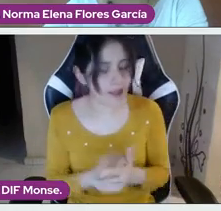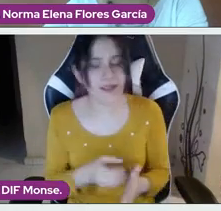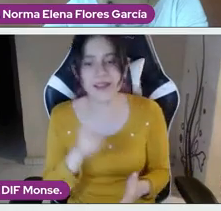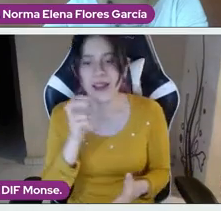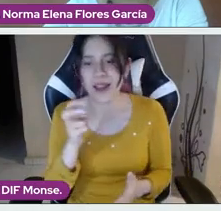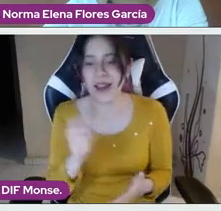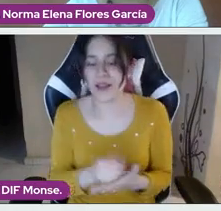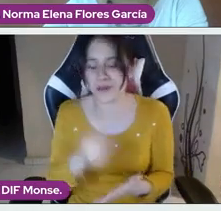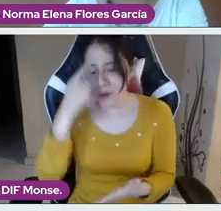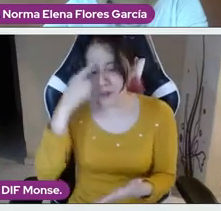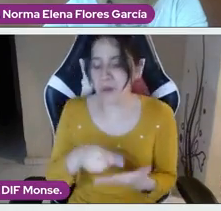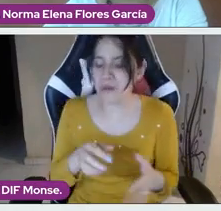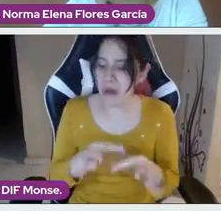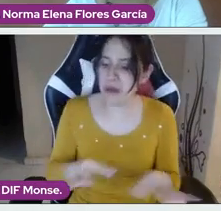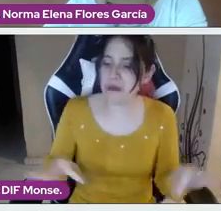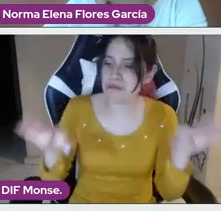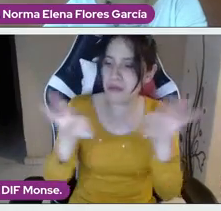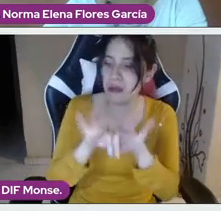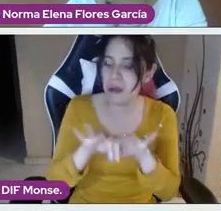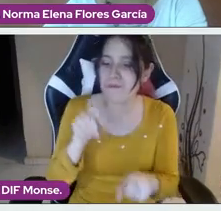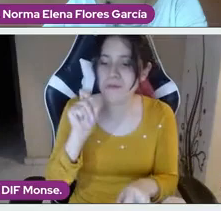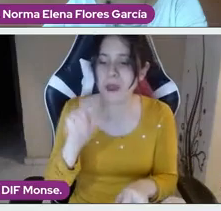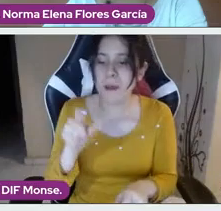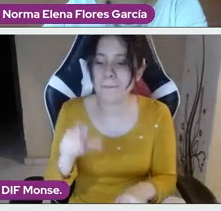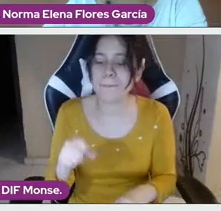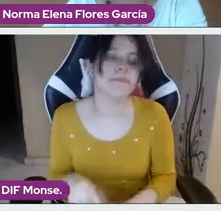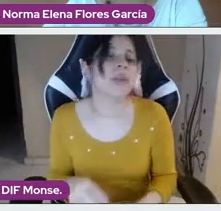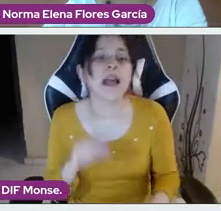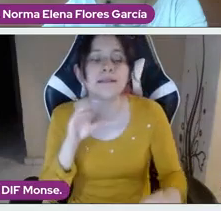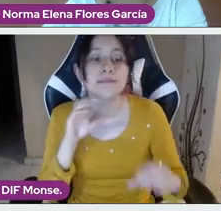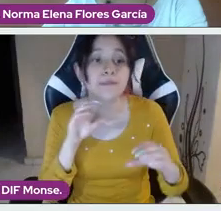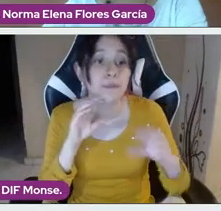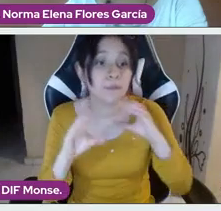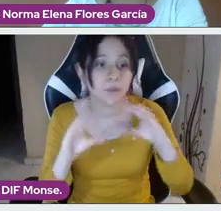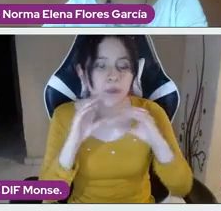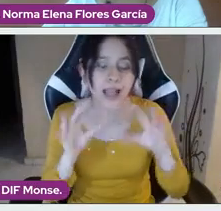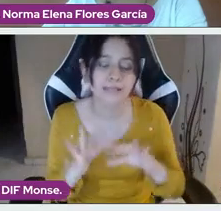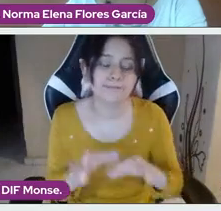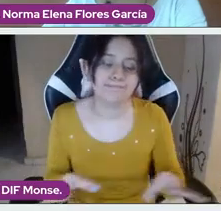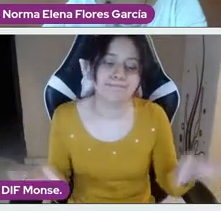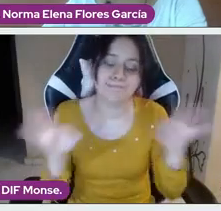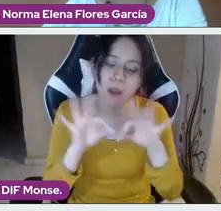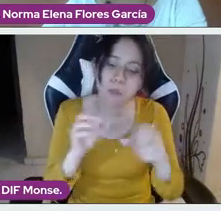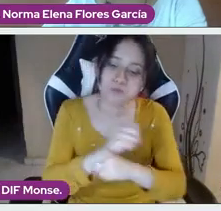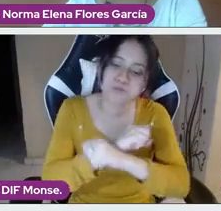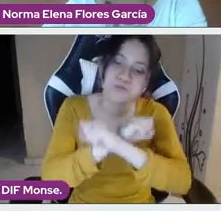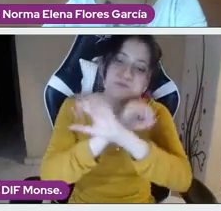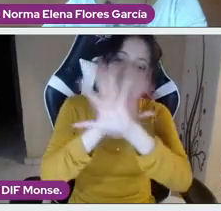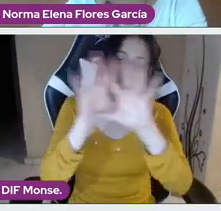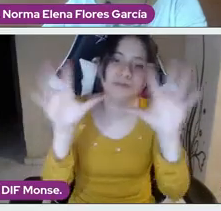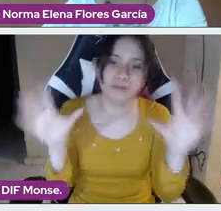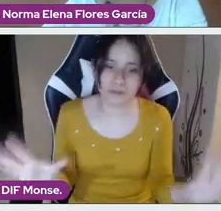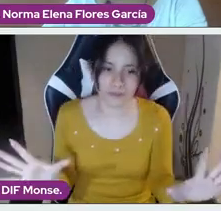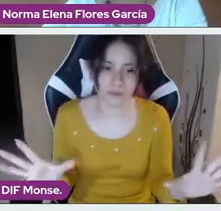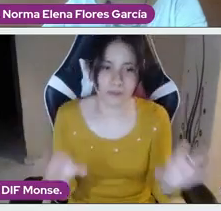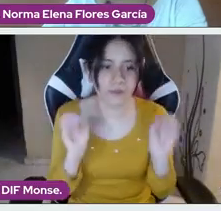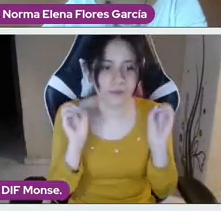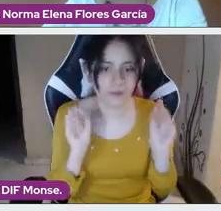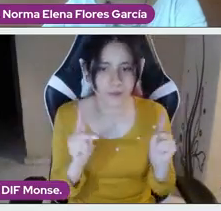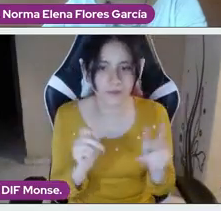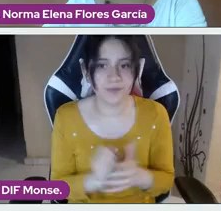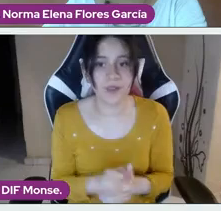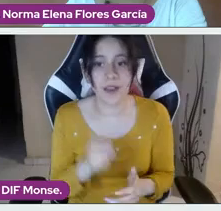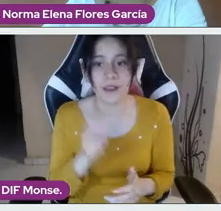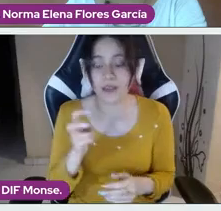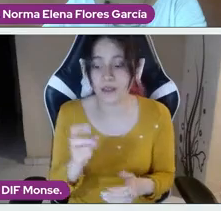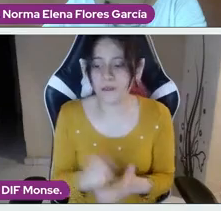puntual comentar que la comunicación tiene que ser clara, ¿no? La comunicación con los hijos tiene que ser muy asertiva y clara de esta